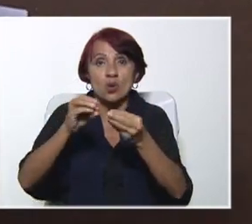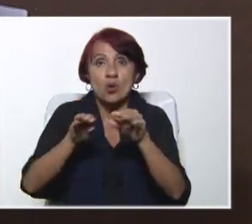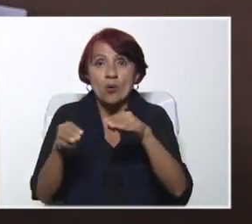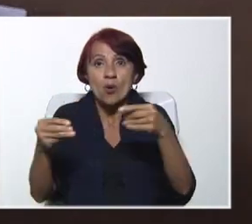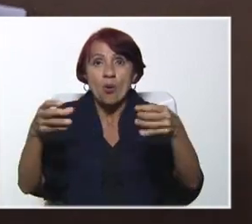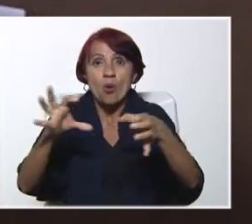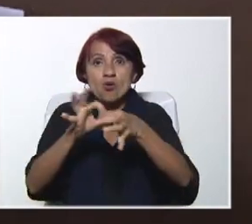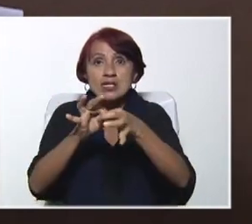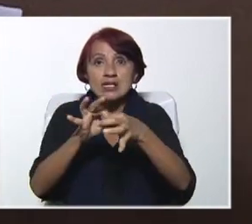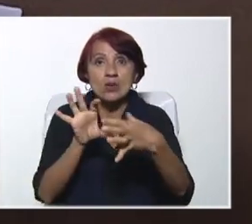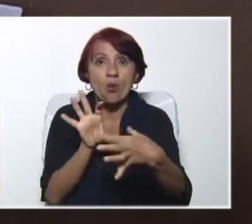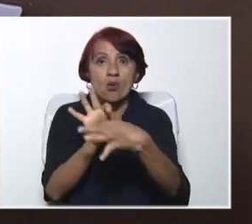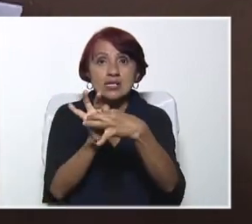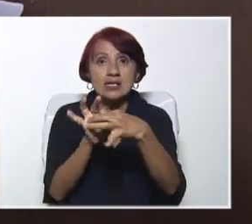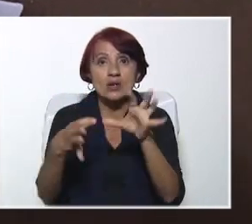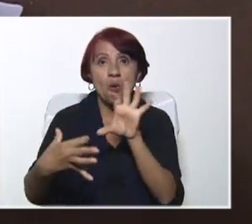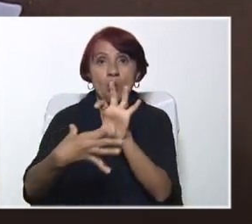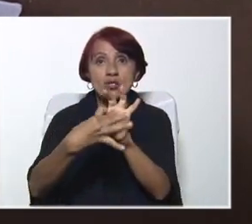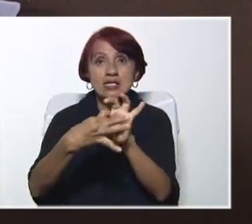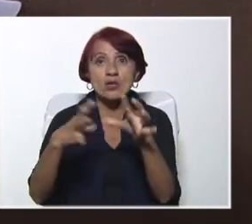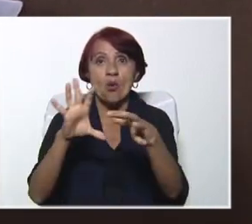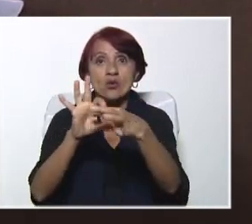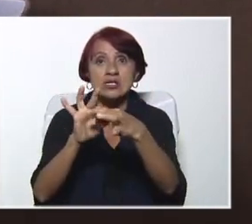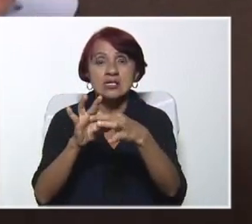un todo. En este caso,